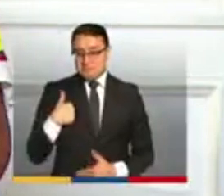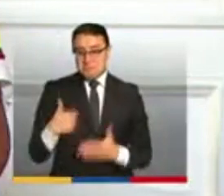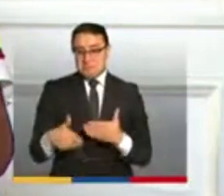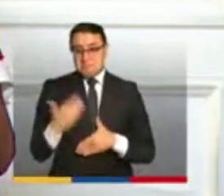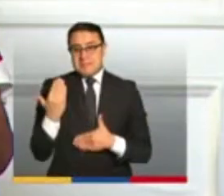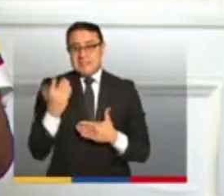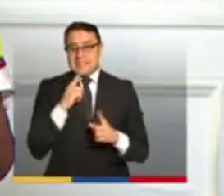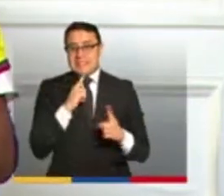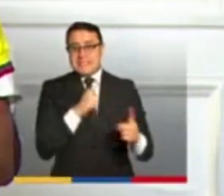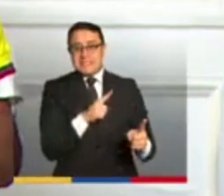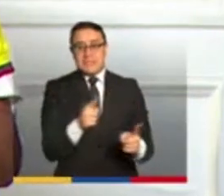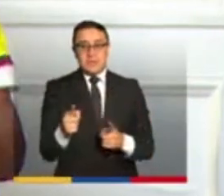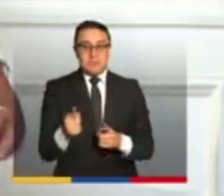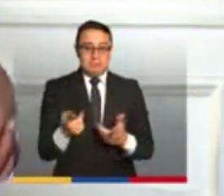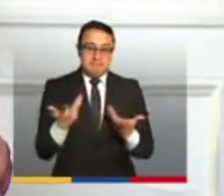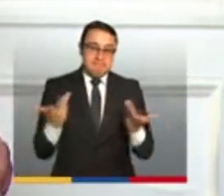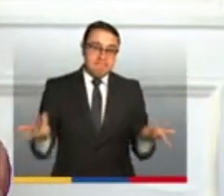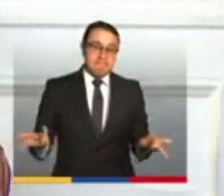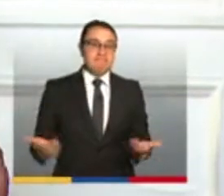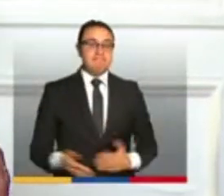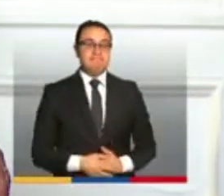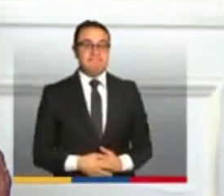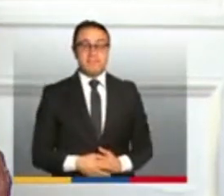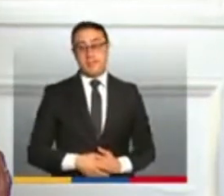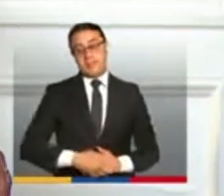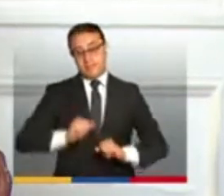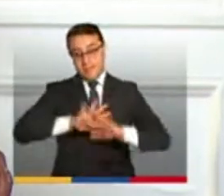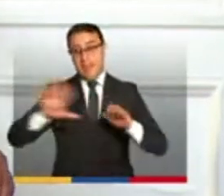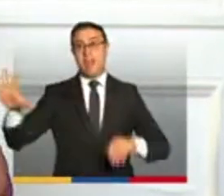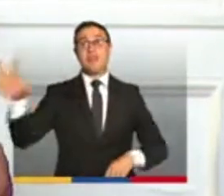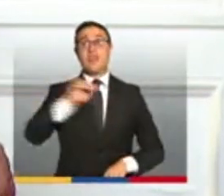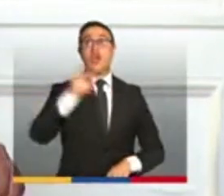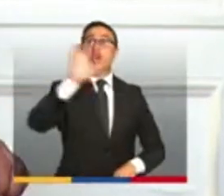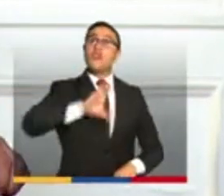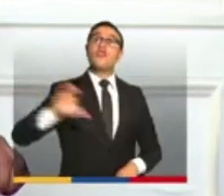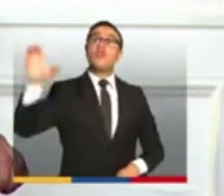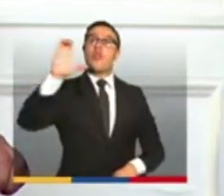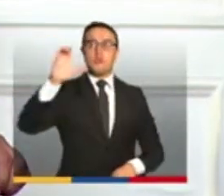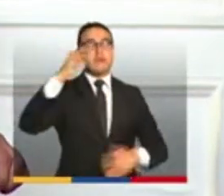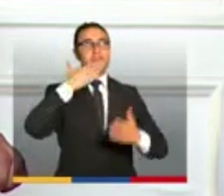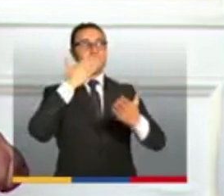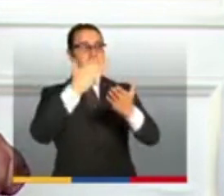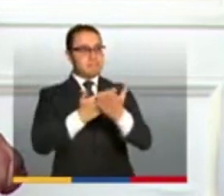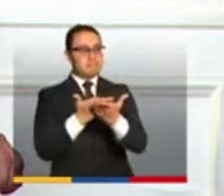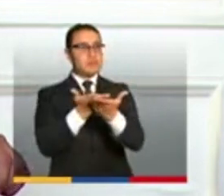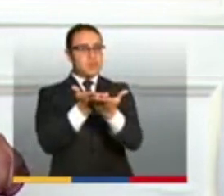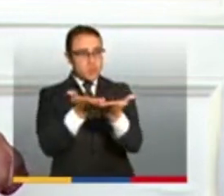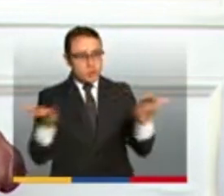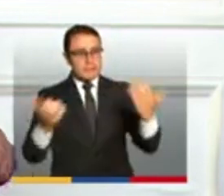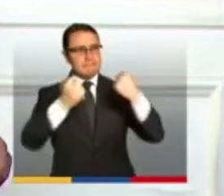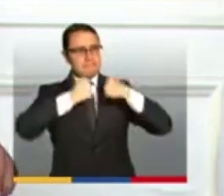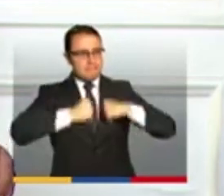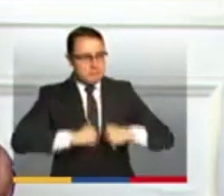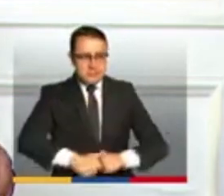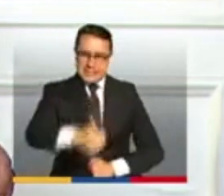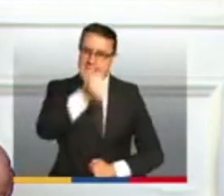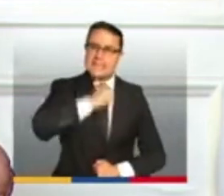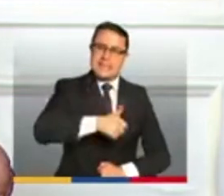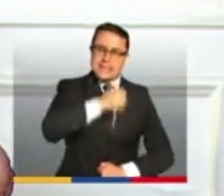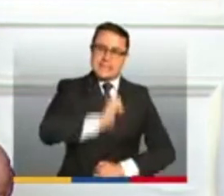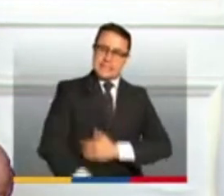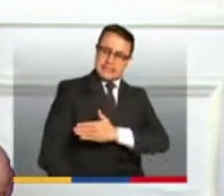pues, además, obviamente, les agradecemos a nombre de todo el pueblo colombiano su sacrificio, esfuerzo, constancia,